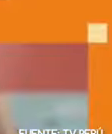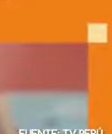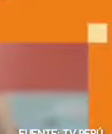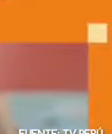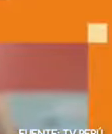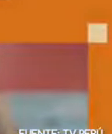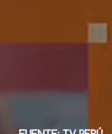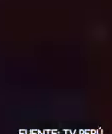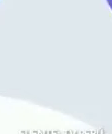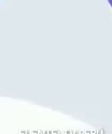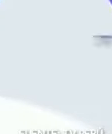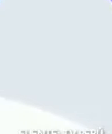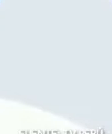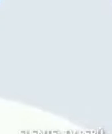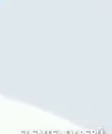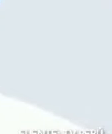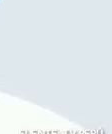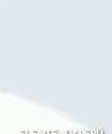Daria.